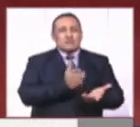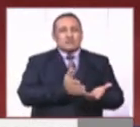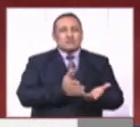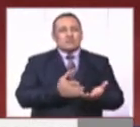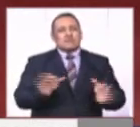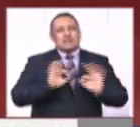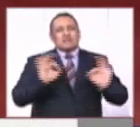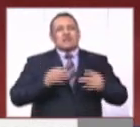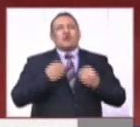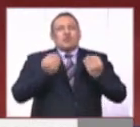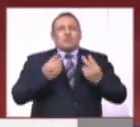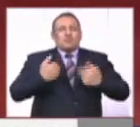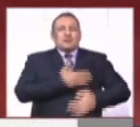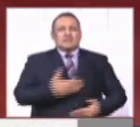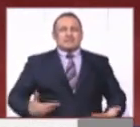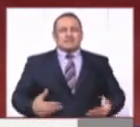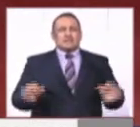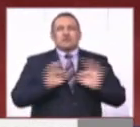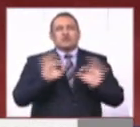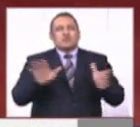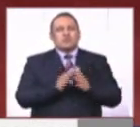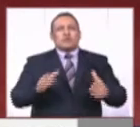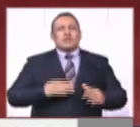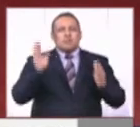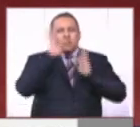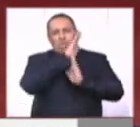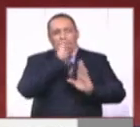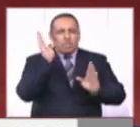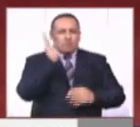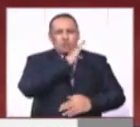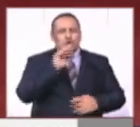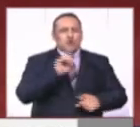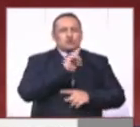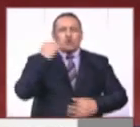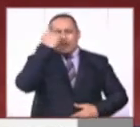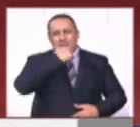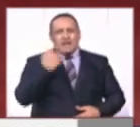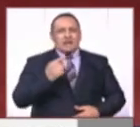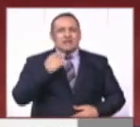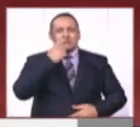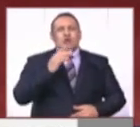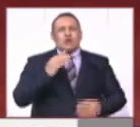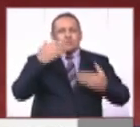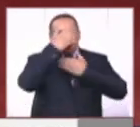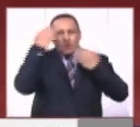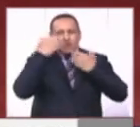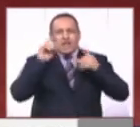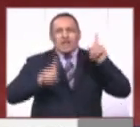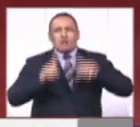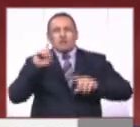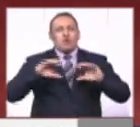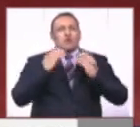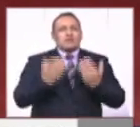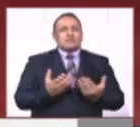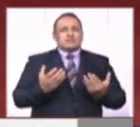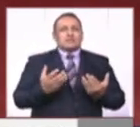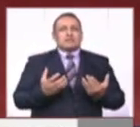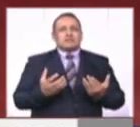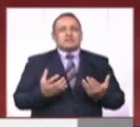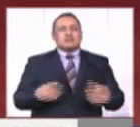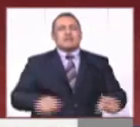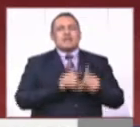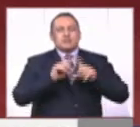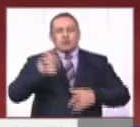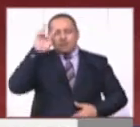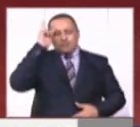entonces presidente No puede haber doble rasero No puede haber doble moral y por ahí algún congresista